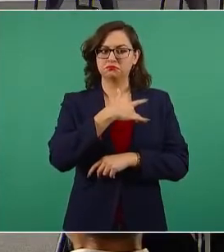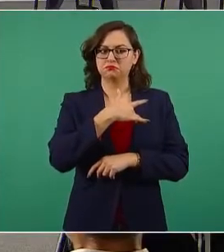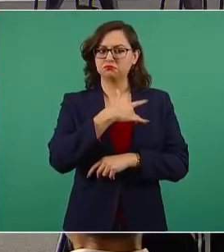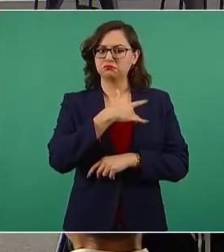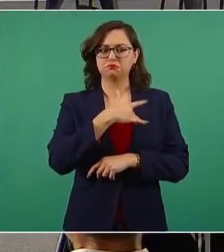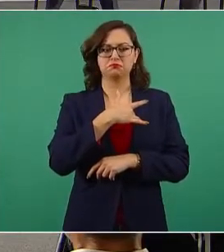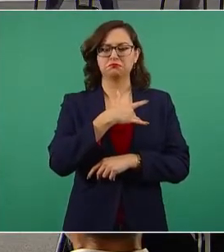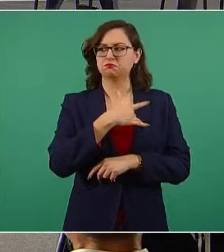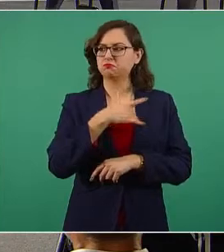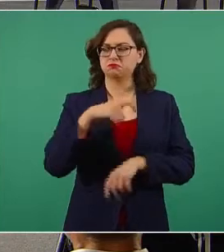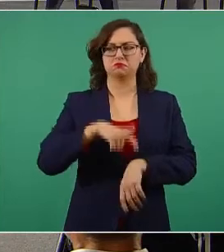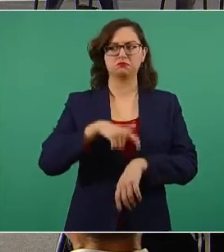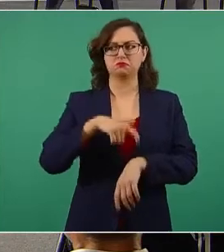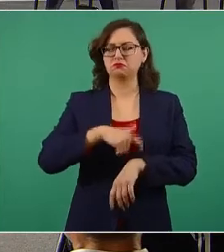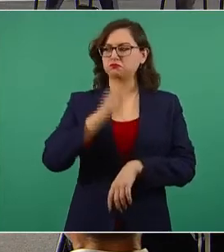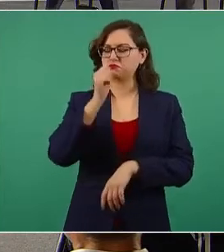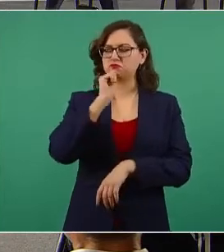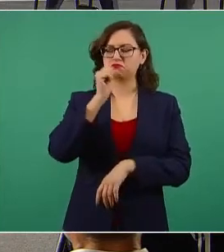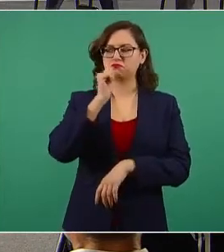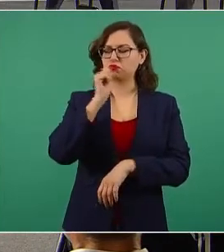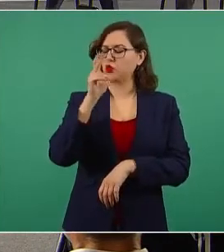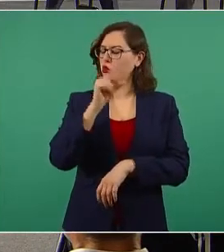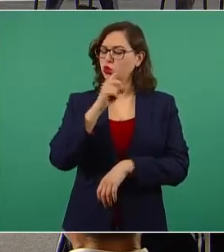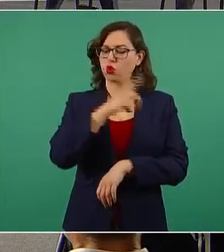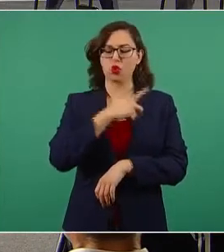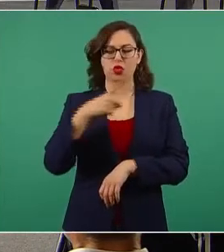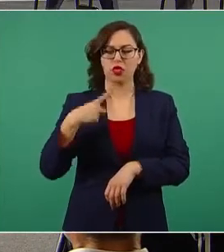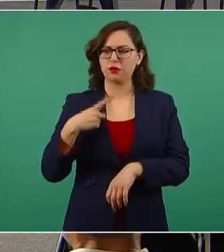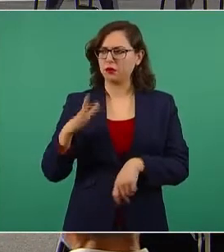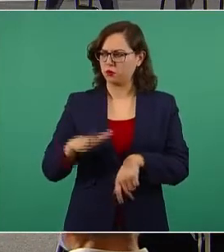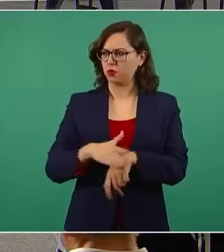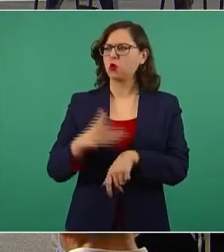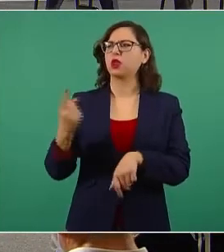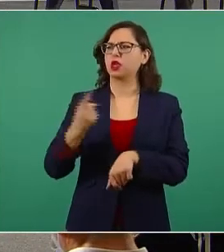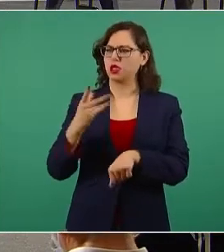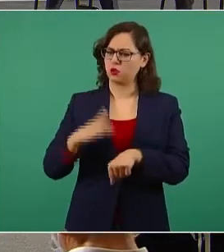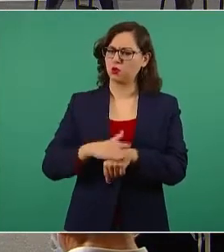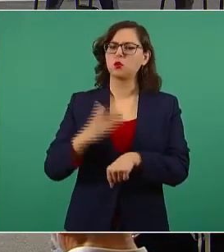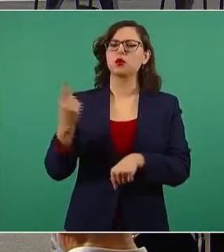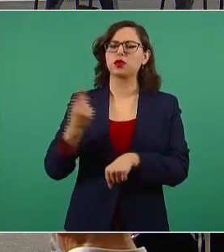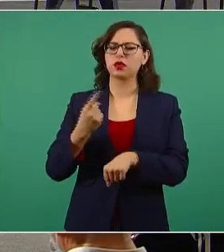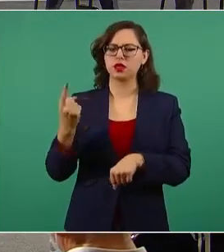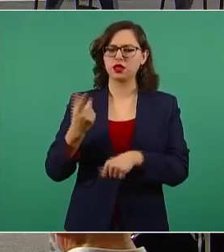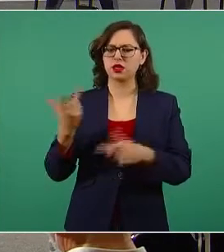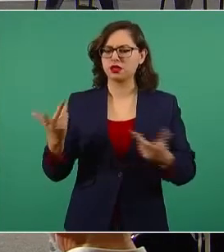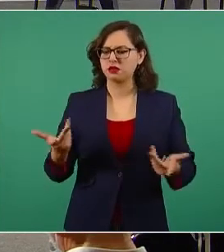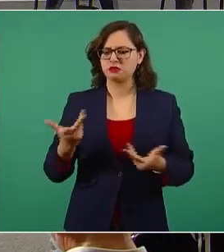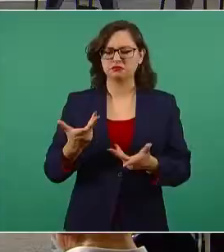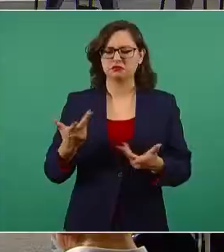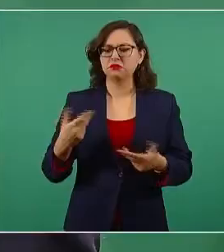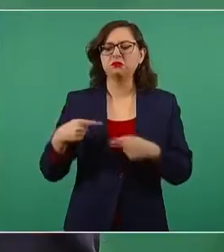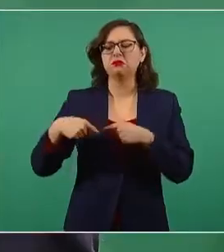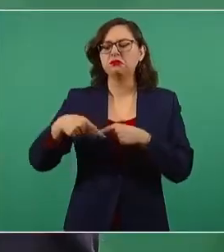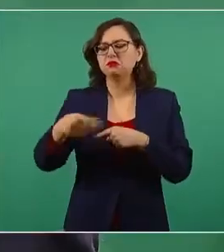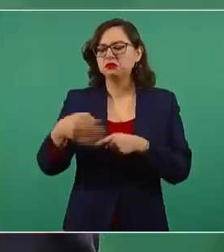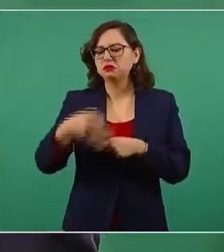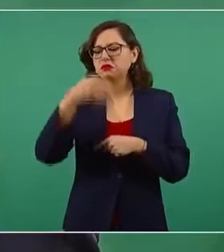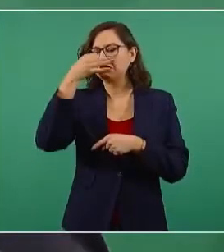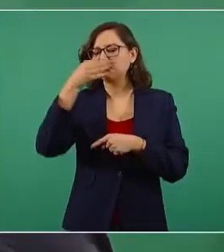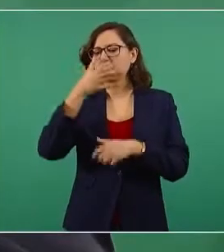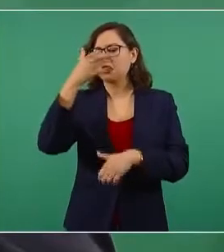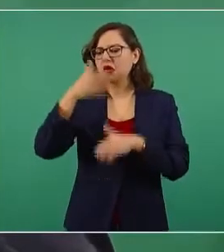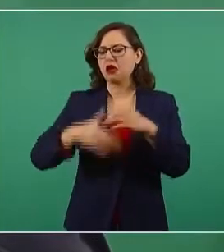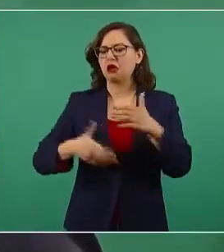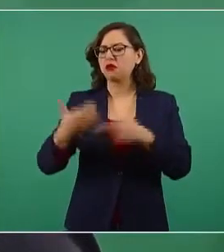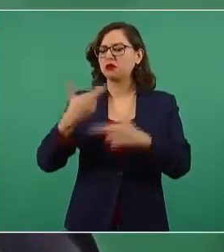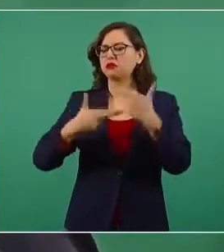sostener de que no es tiempo, de que por qué regresar ahora, si se